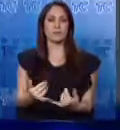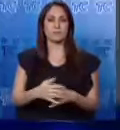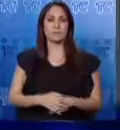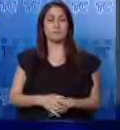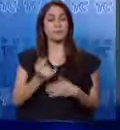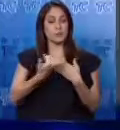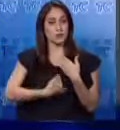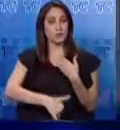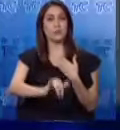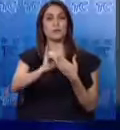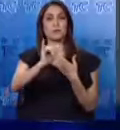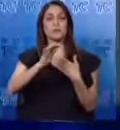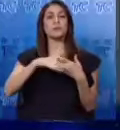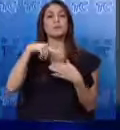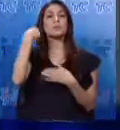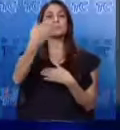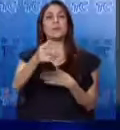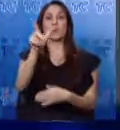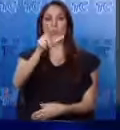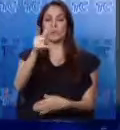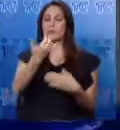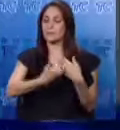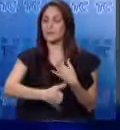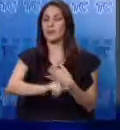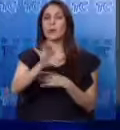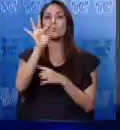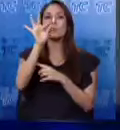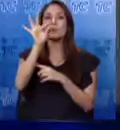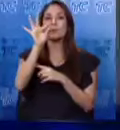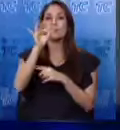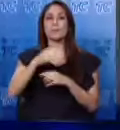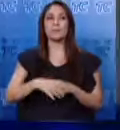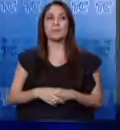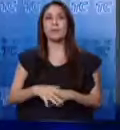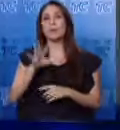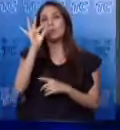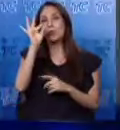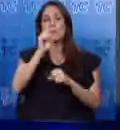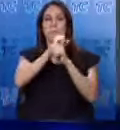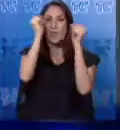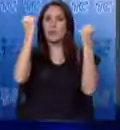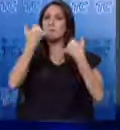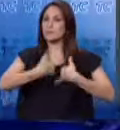a continuar haciendo el próximo lunes a las 9, desde las 9 de la